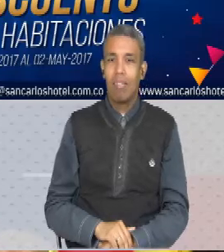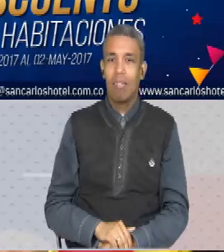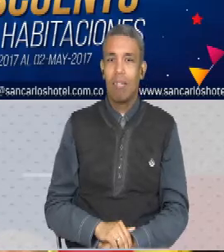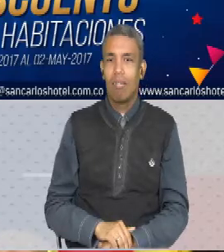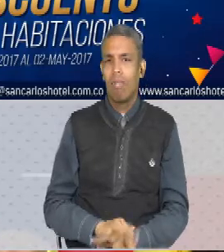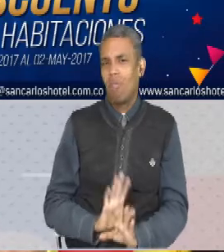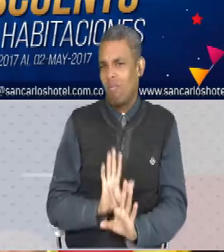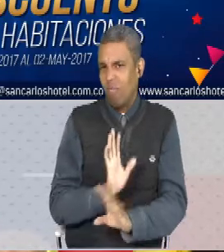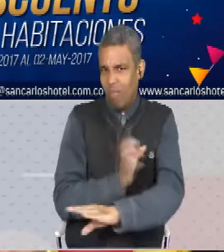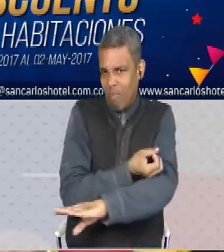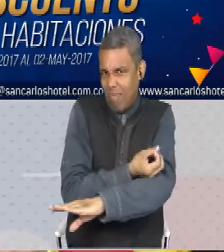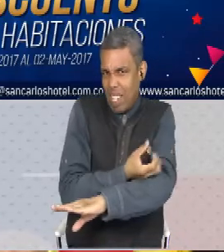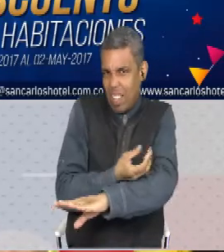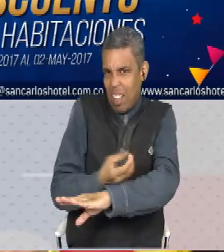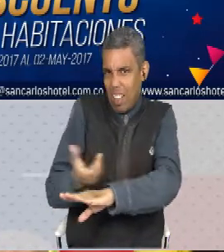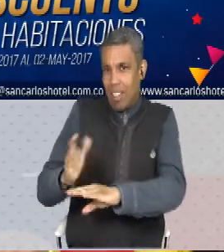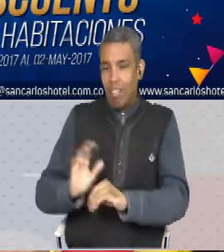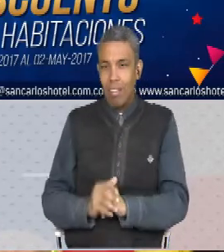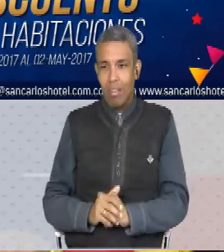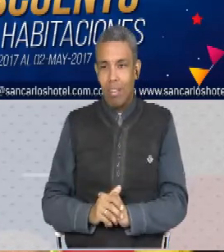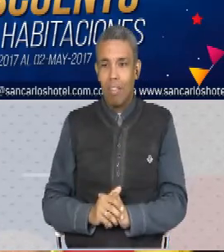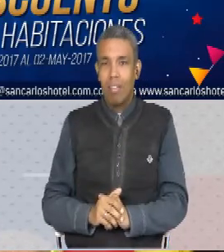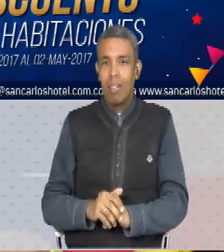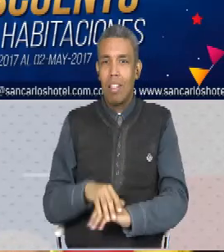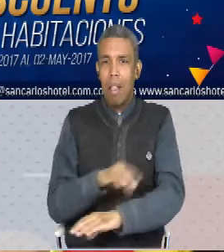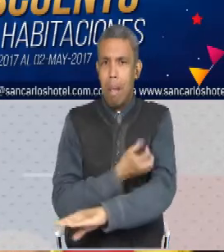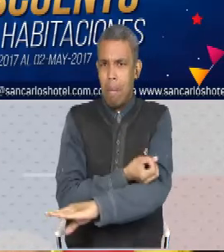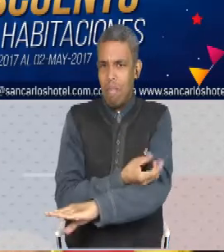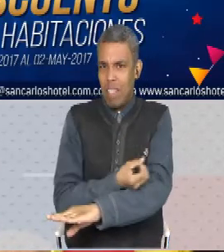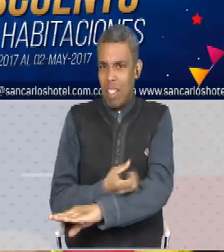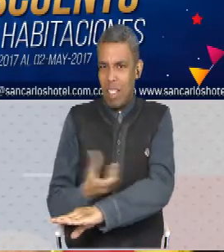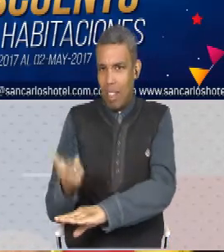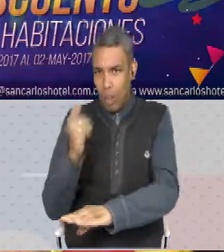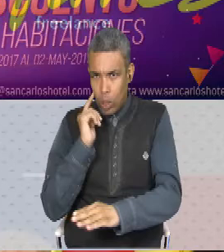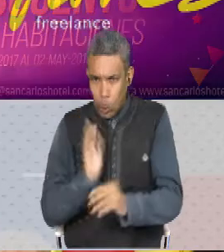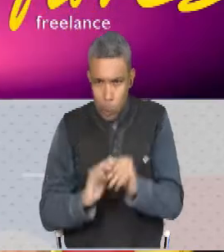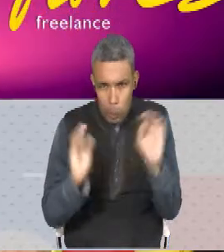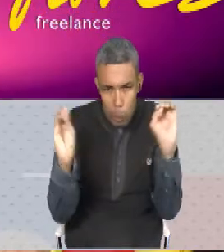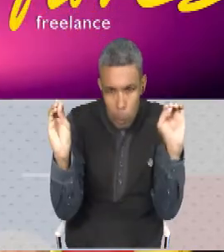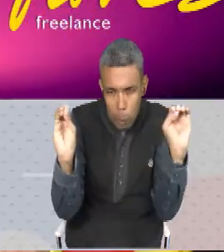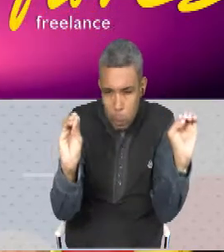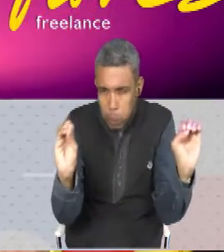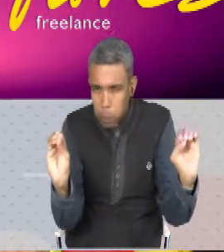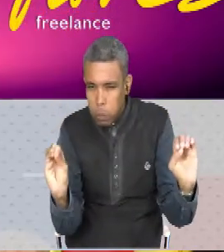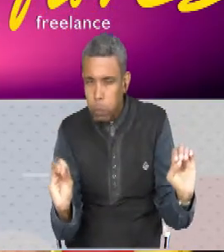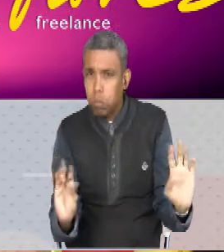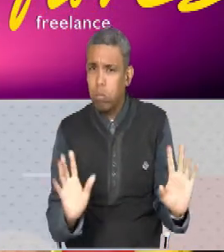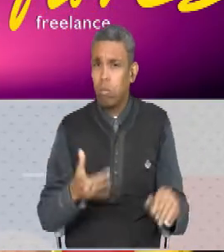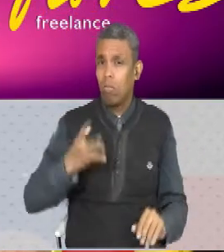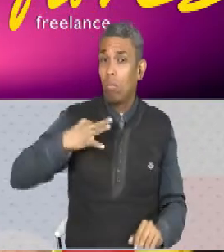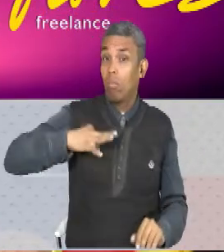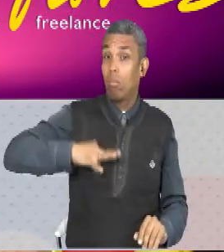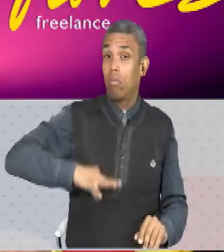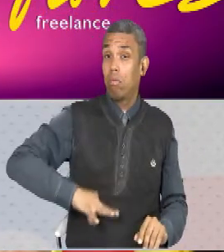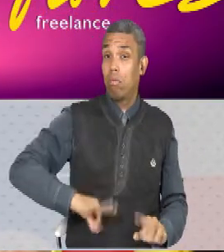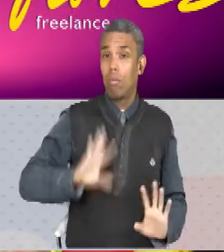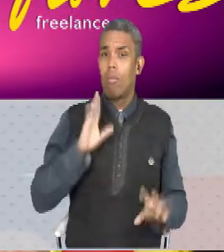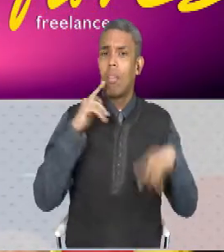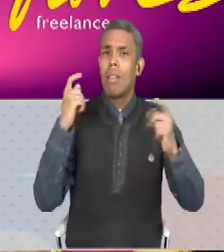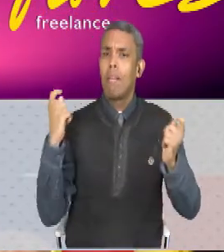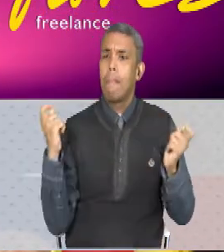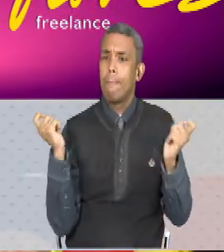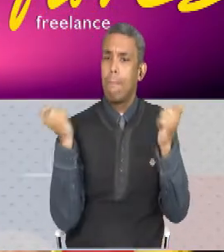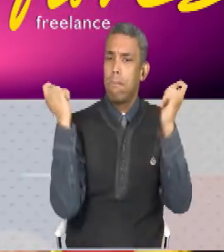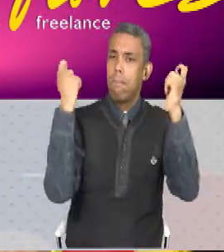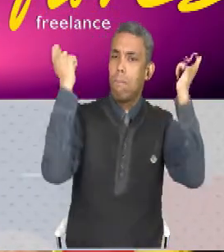ahí en adelante, con una condición básica que es un medio muy económico a nivel de pauta. ¿Qué